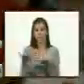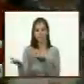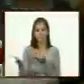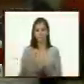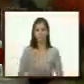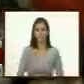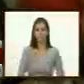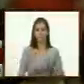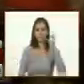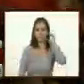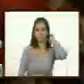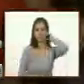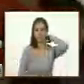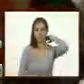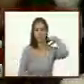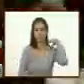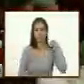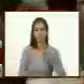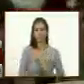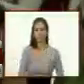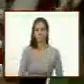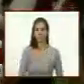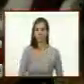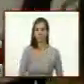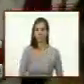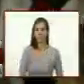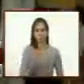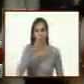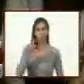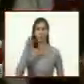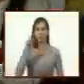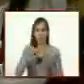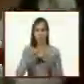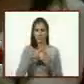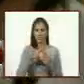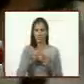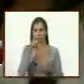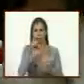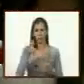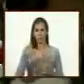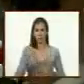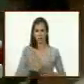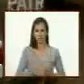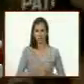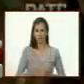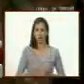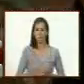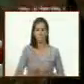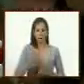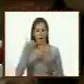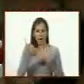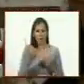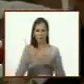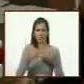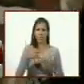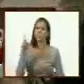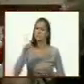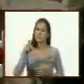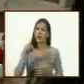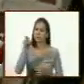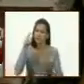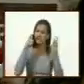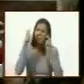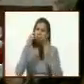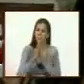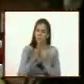Comandante, cuenta con este pueblo que lo está recibiendo, el pueblo del Táchira, pueblo combatiente. Más que nunca la revolución lo necesita.